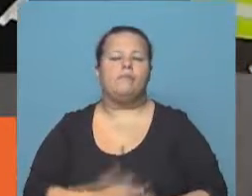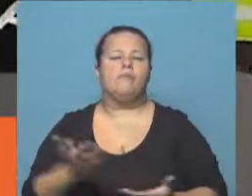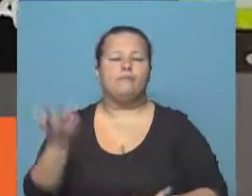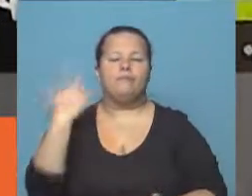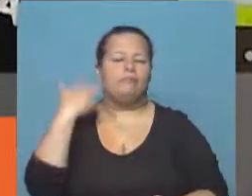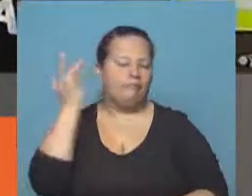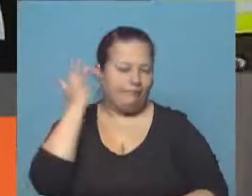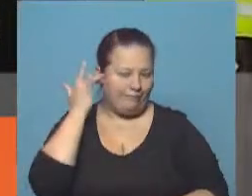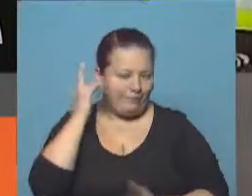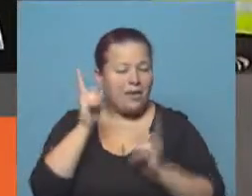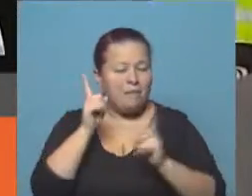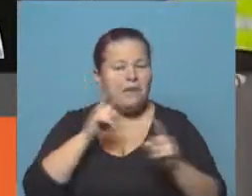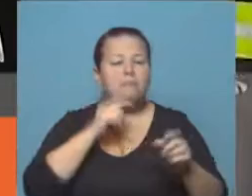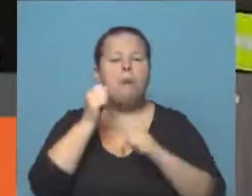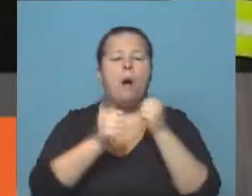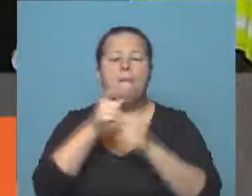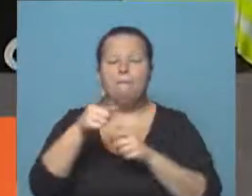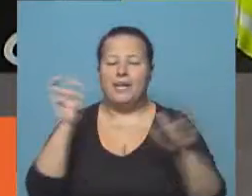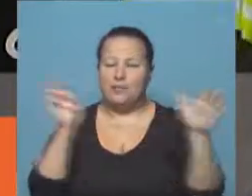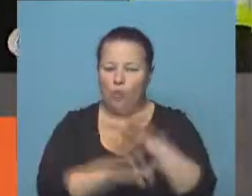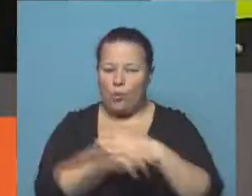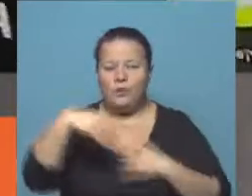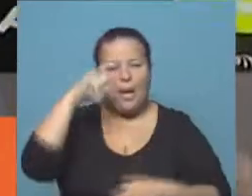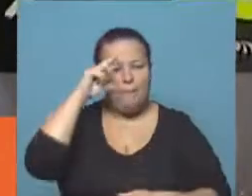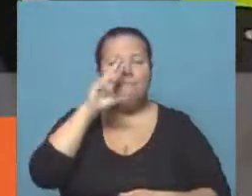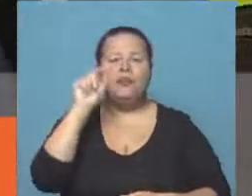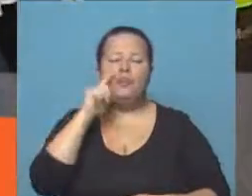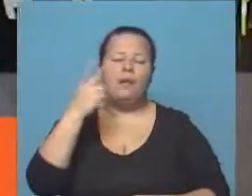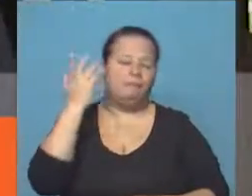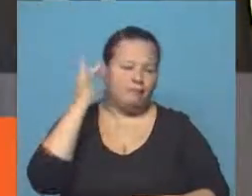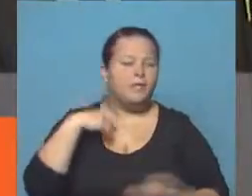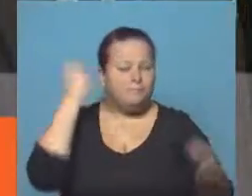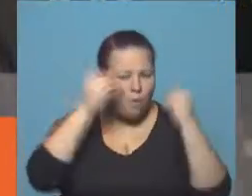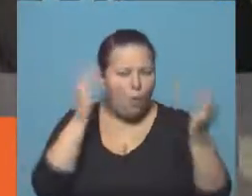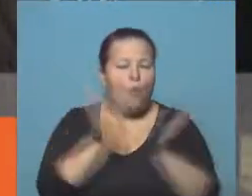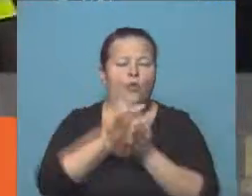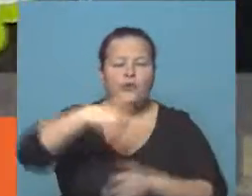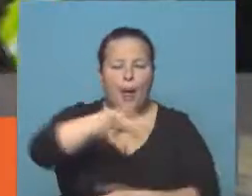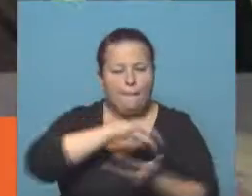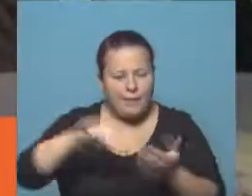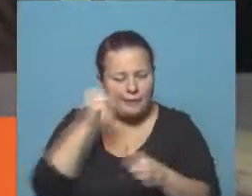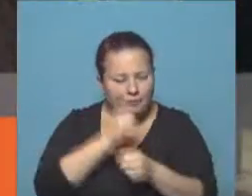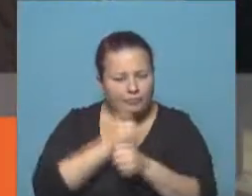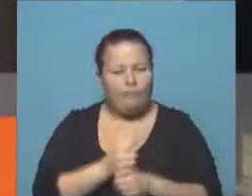hacen oídos sordos, a la empresa Metrovía. Y bueno, estamos preocupados, estamos con los trabajadores acá.